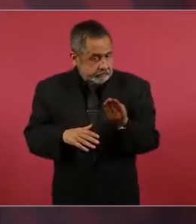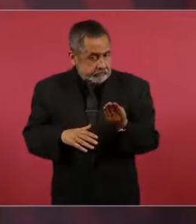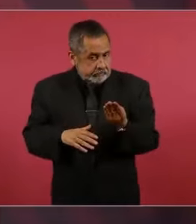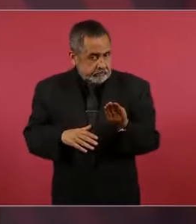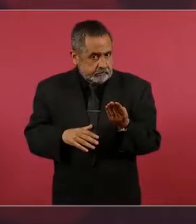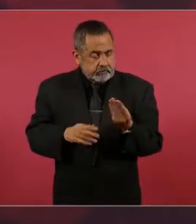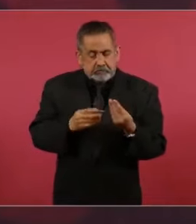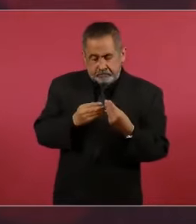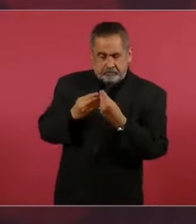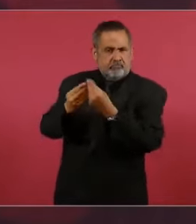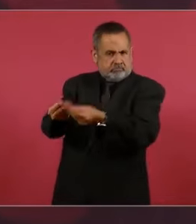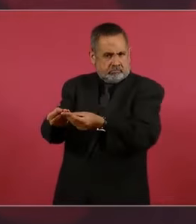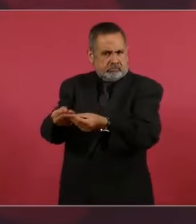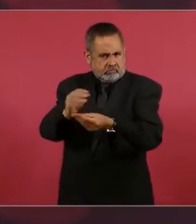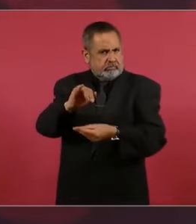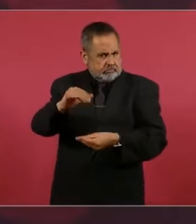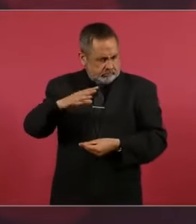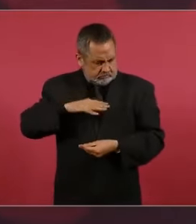pues hay que entregarlas